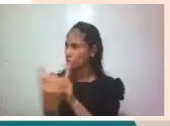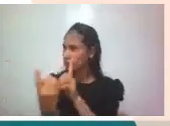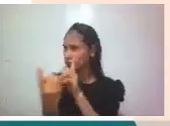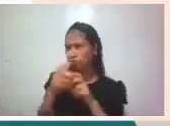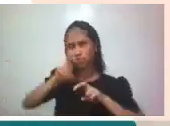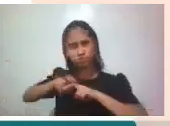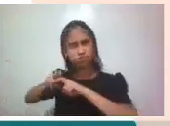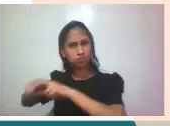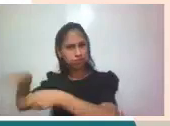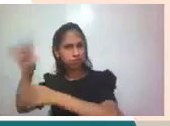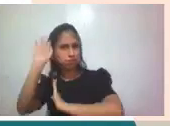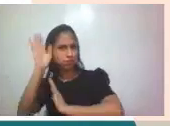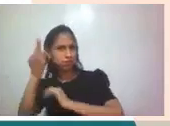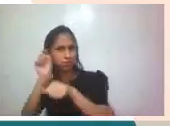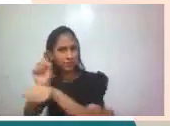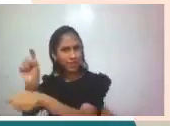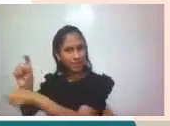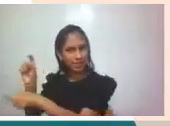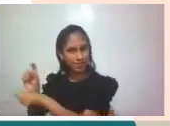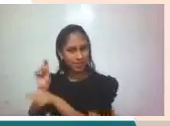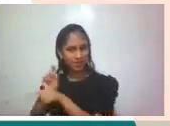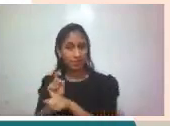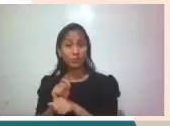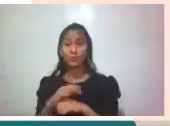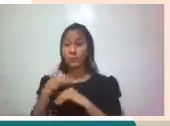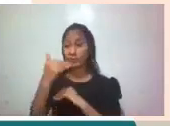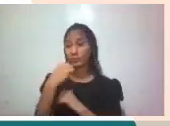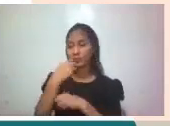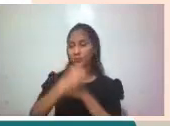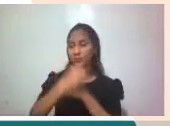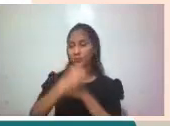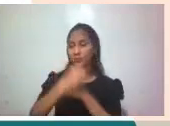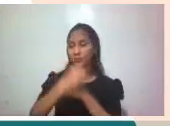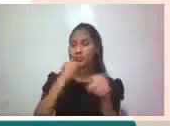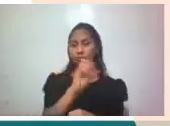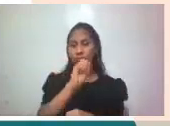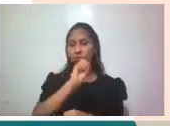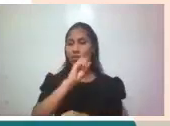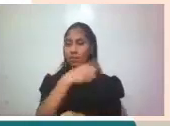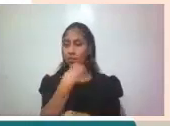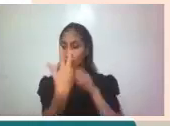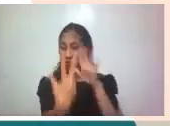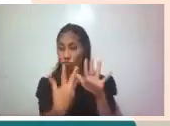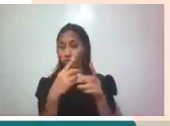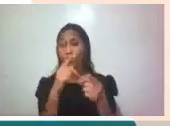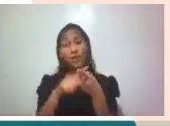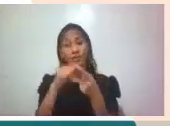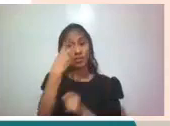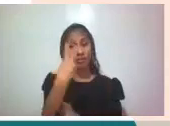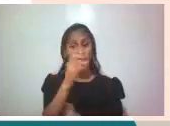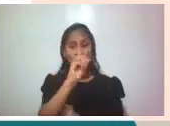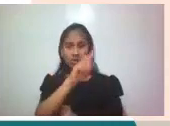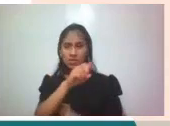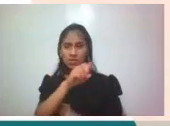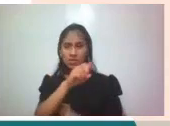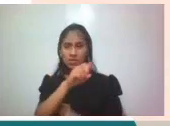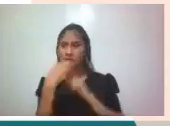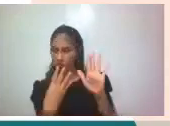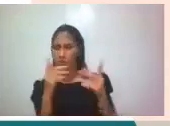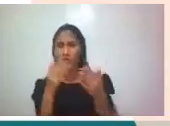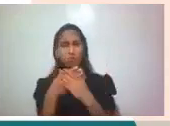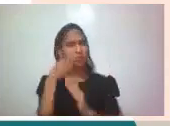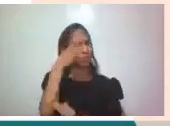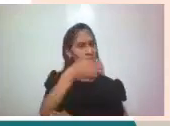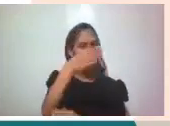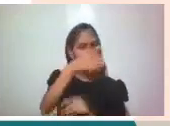Entonces, durante el 2018 y 2019, nosotros ya fuimos a los comunicadores de las organizaciones nacionales, también